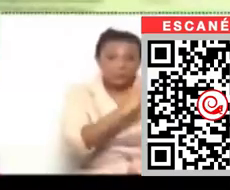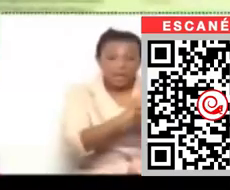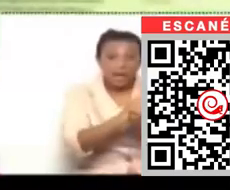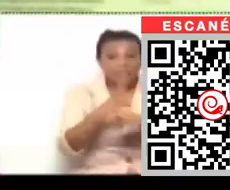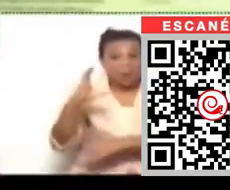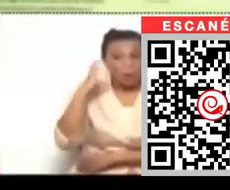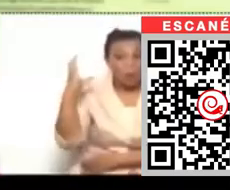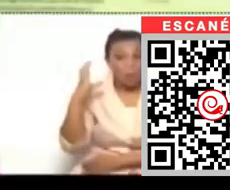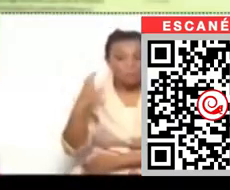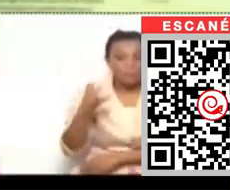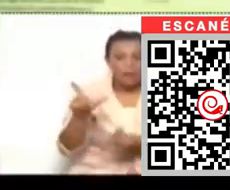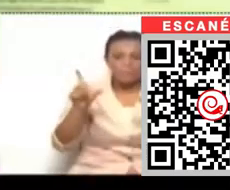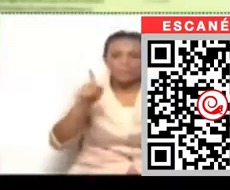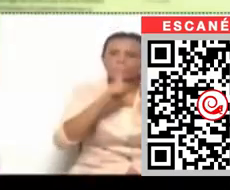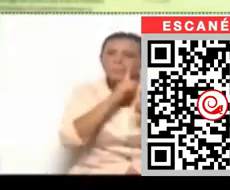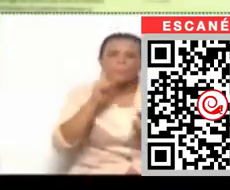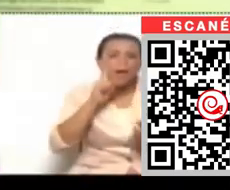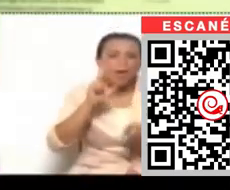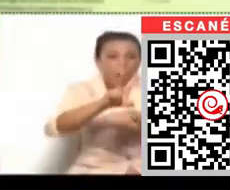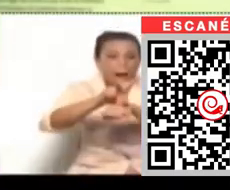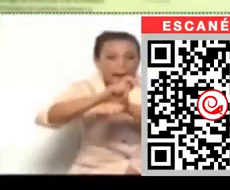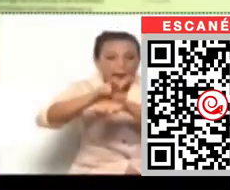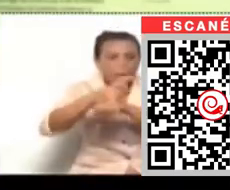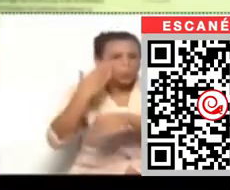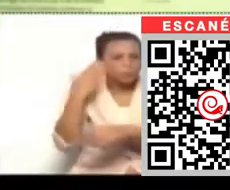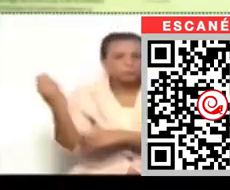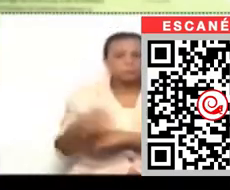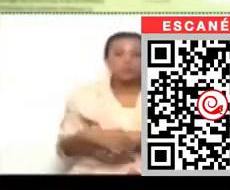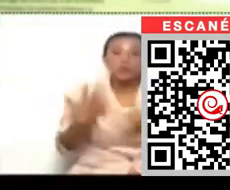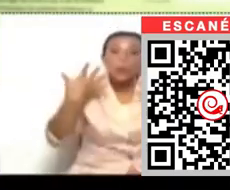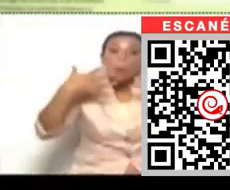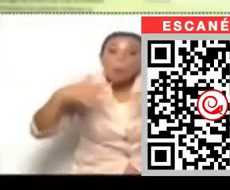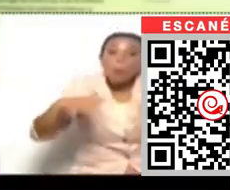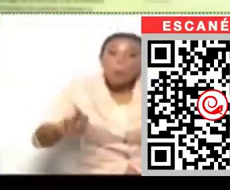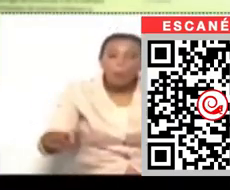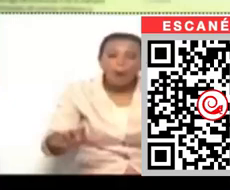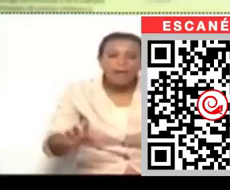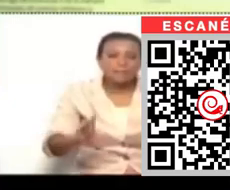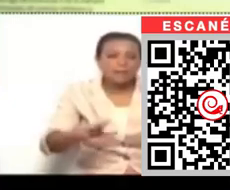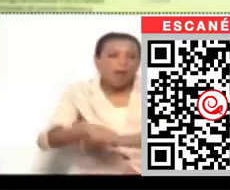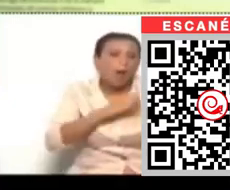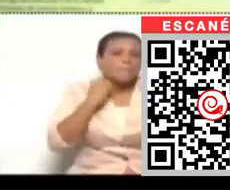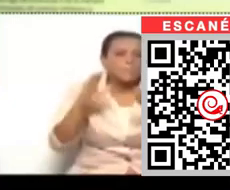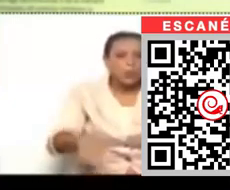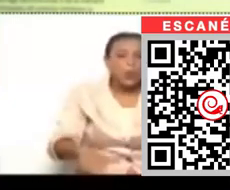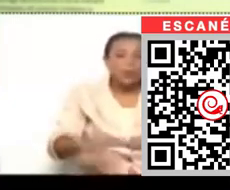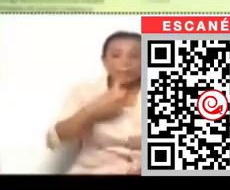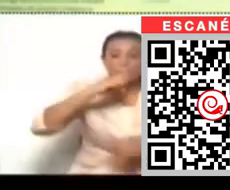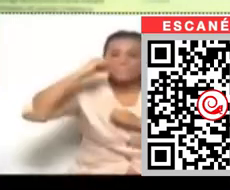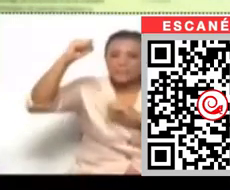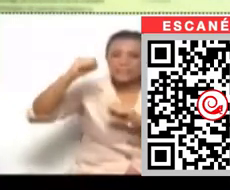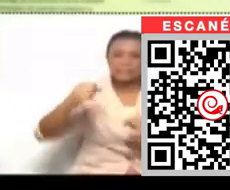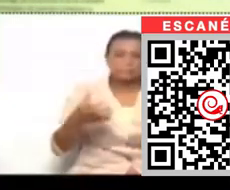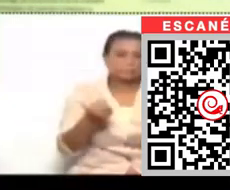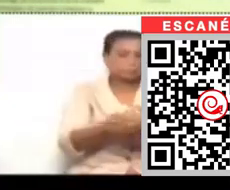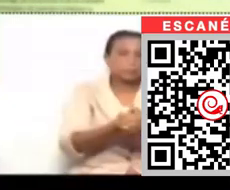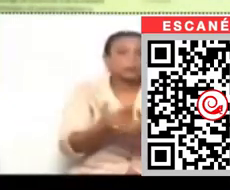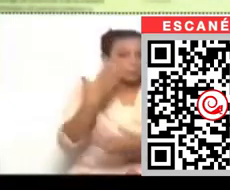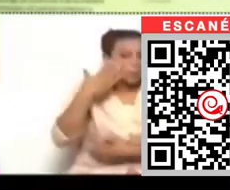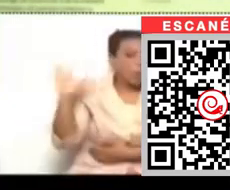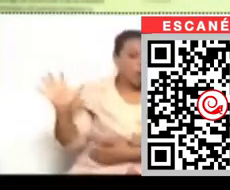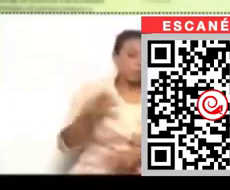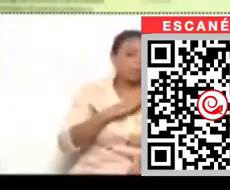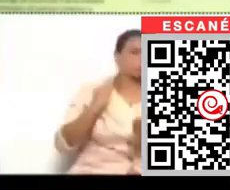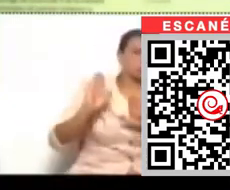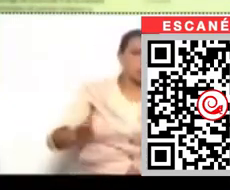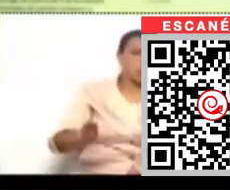Escuche usted esta fake news. Una supuesta conspiración para derrocar al régimen de Nicolás Maduro, siempre supuesta si se